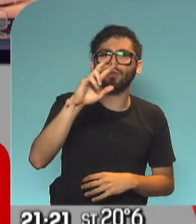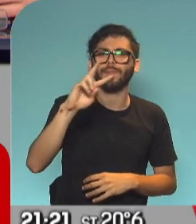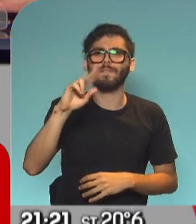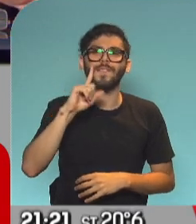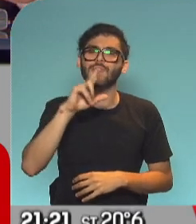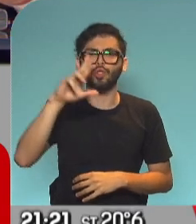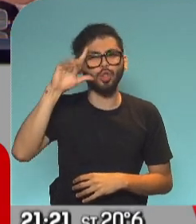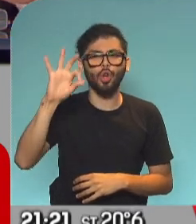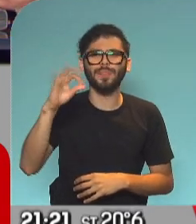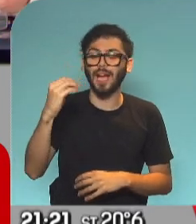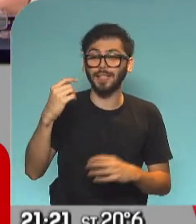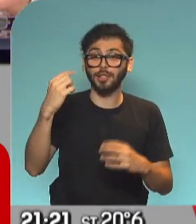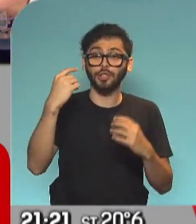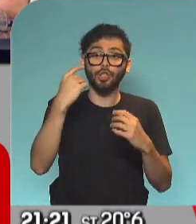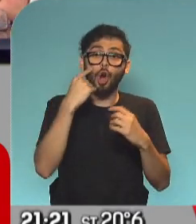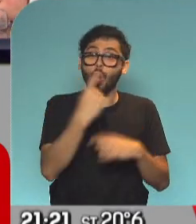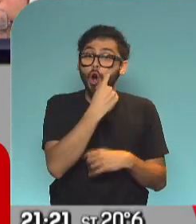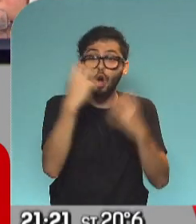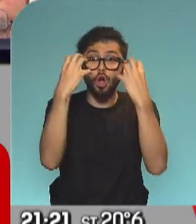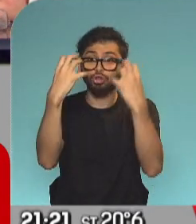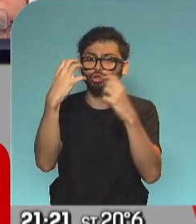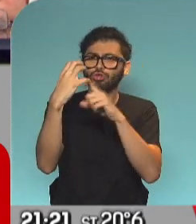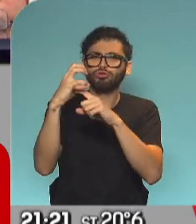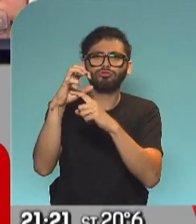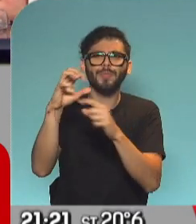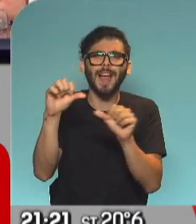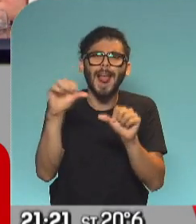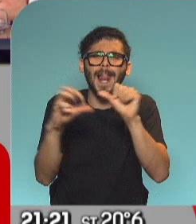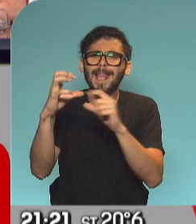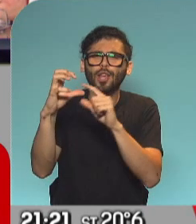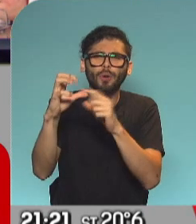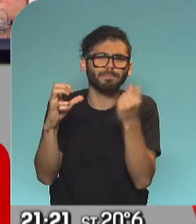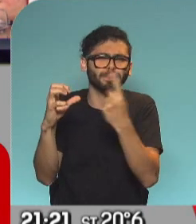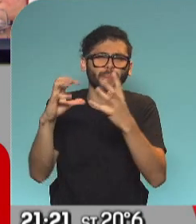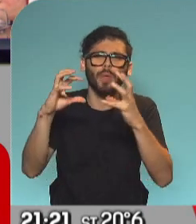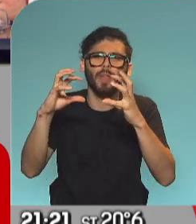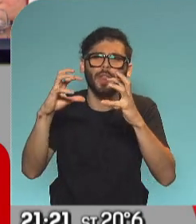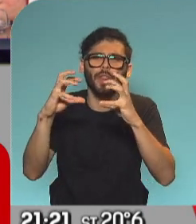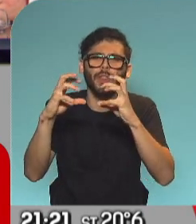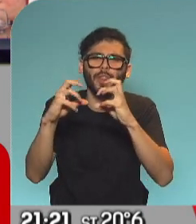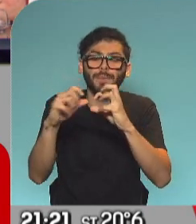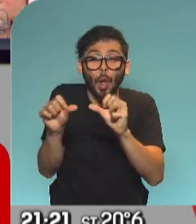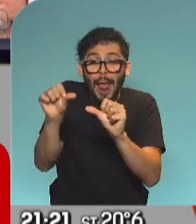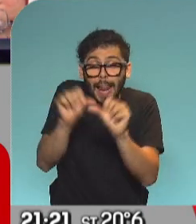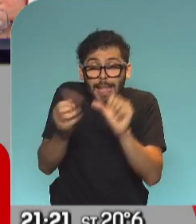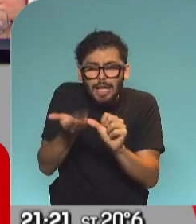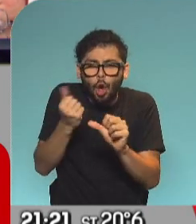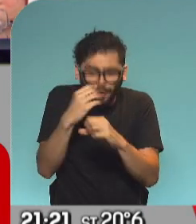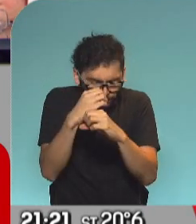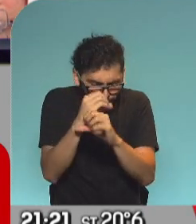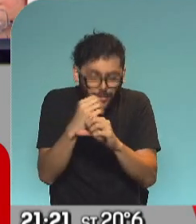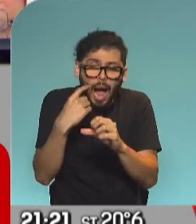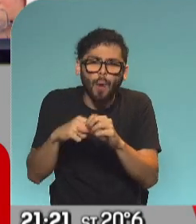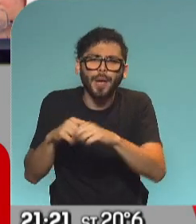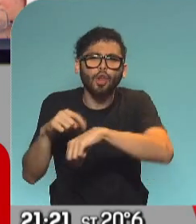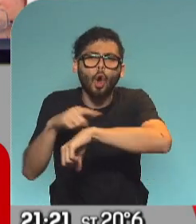de los ojos que empiezan a tomar rápidamente un estado de putrefacción, y de acuerdo a ese análisis se puede determinar estimativamente con un plazo